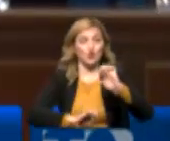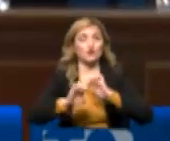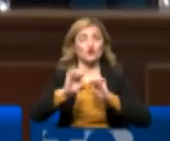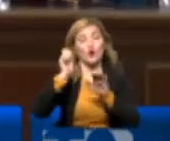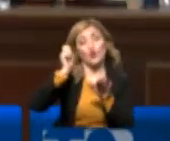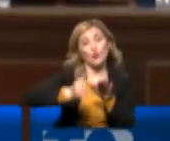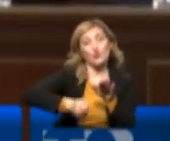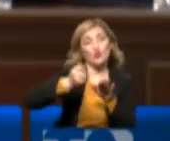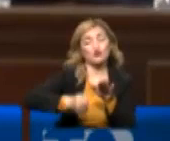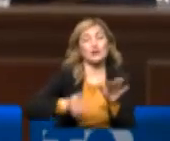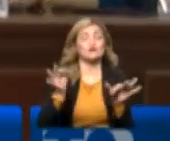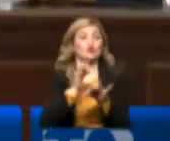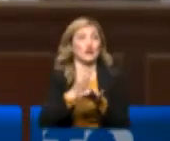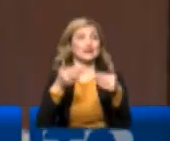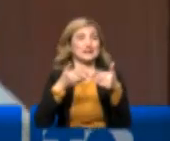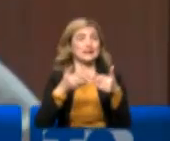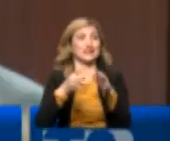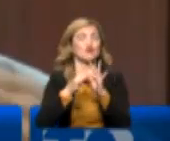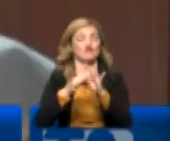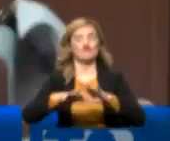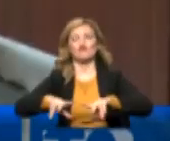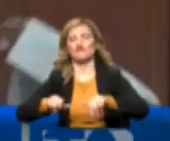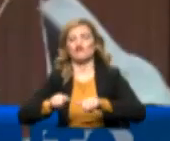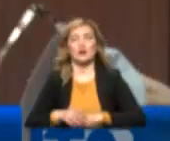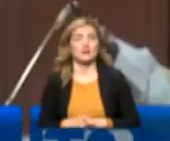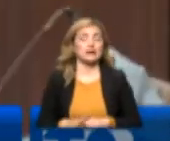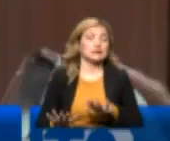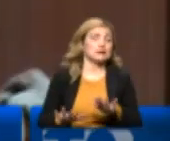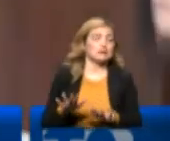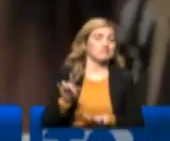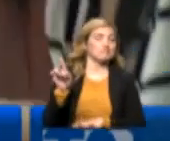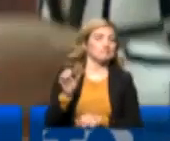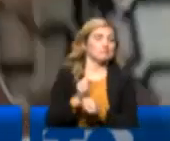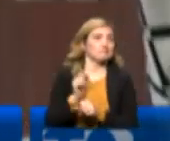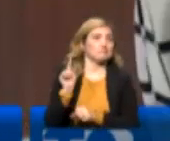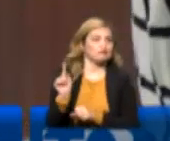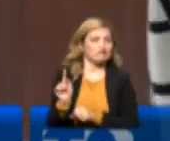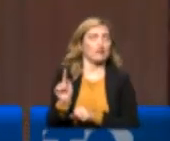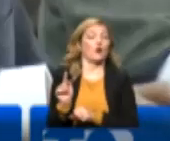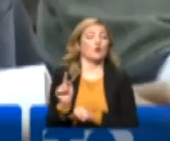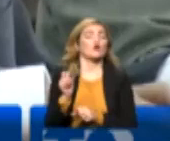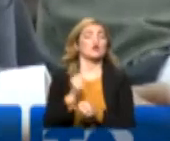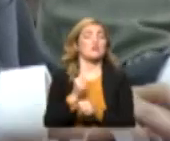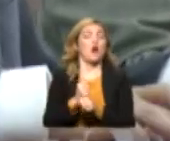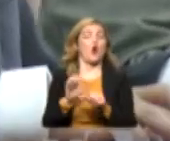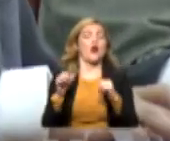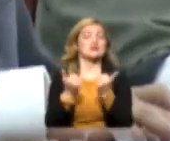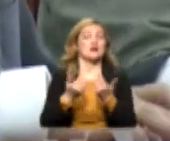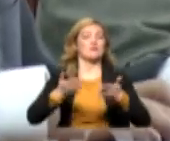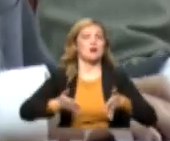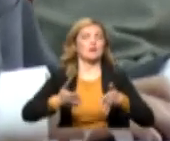por los jueces en función del delito de concusión, supuestamente cometido por Vicuña a su paso por la Asamblea